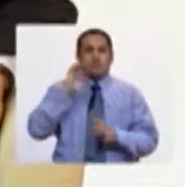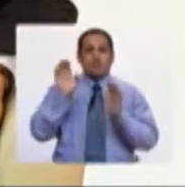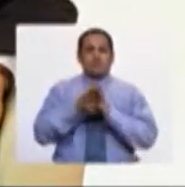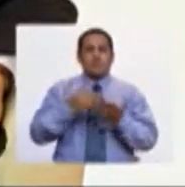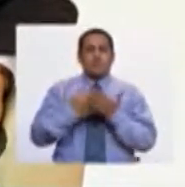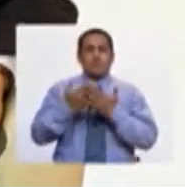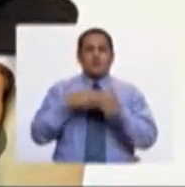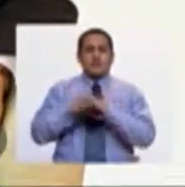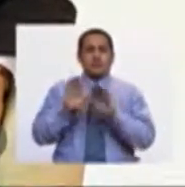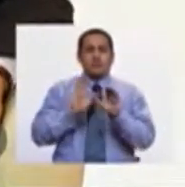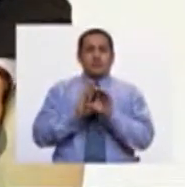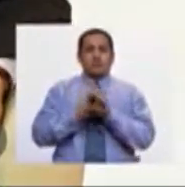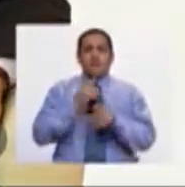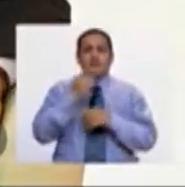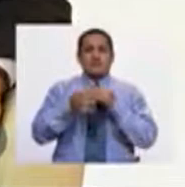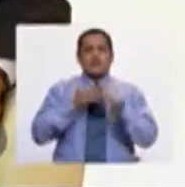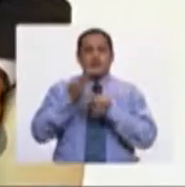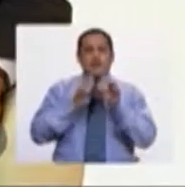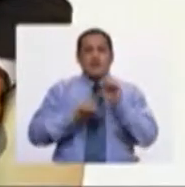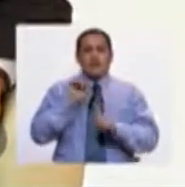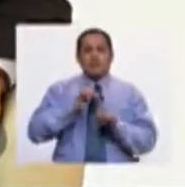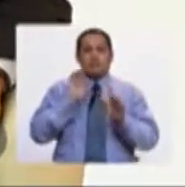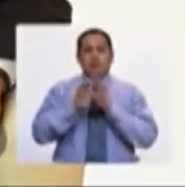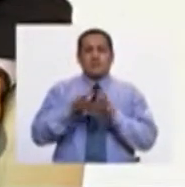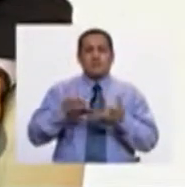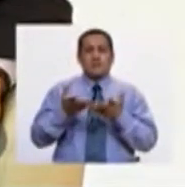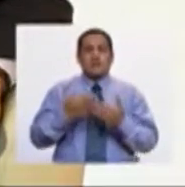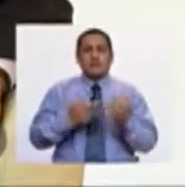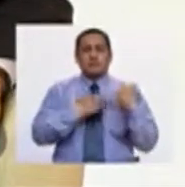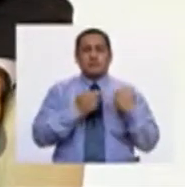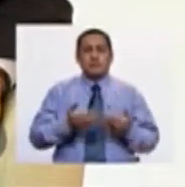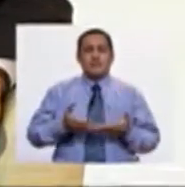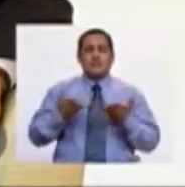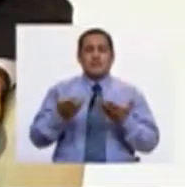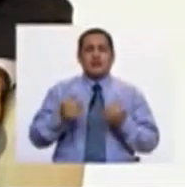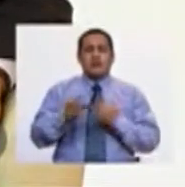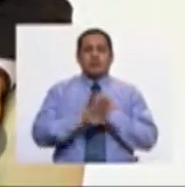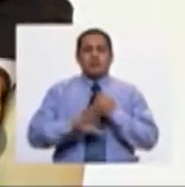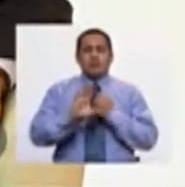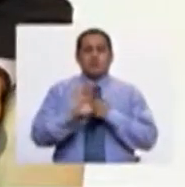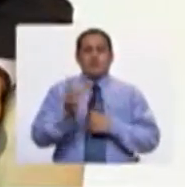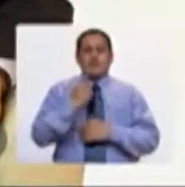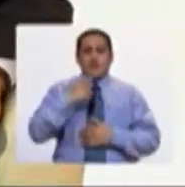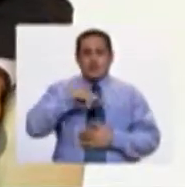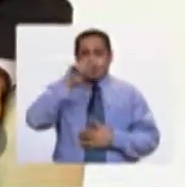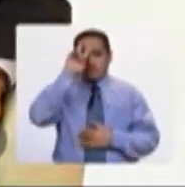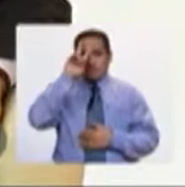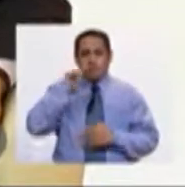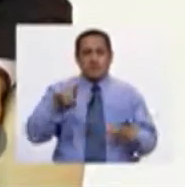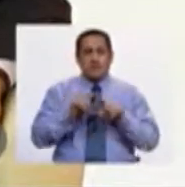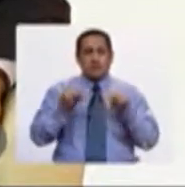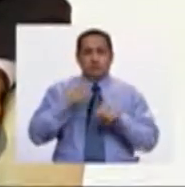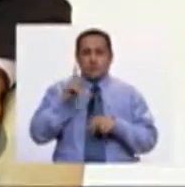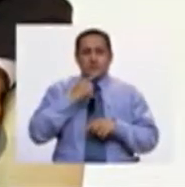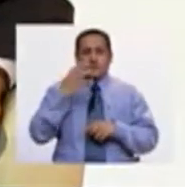en la Constitución. ¿Qué es lo que han dicho algunos? Que se basa en el deber de contribuir a la defensa nacional. Eso